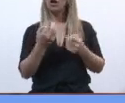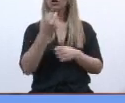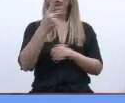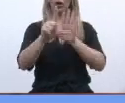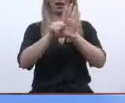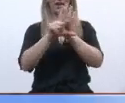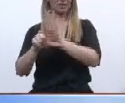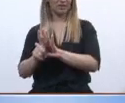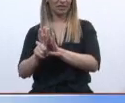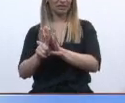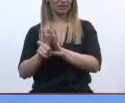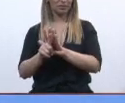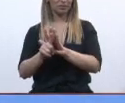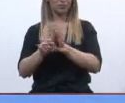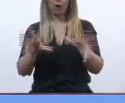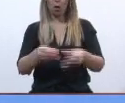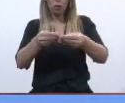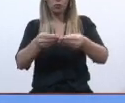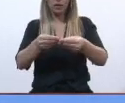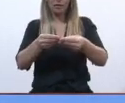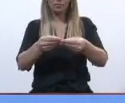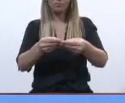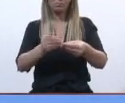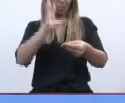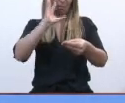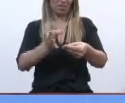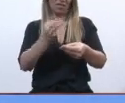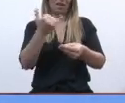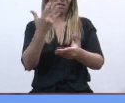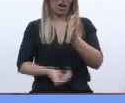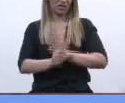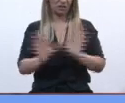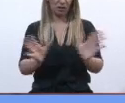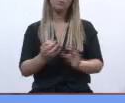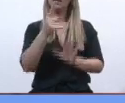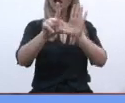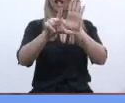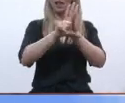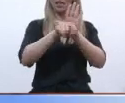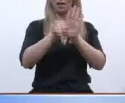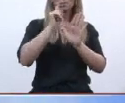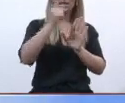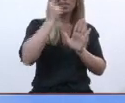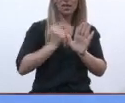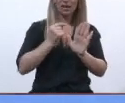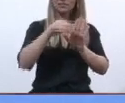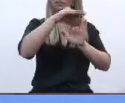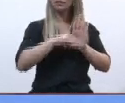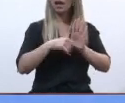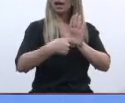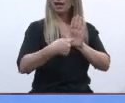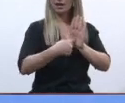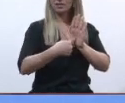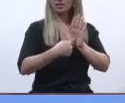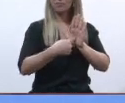conjuntas patentiza el error conceptual. Una ley, la de los 1000 días, forma en fila los